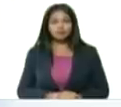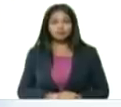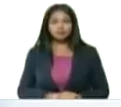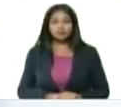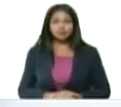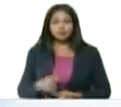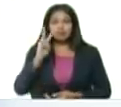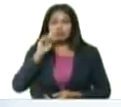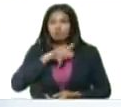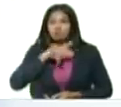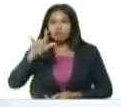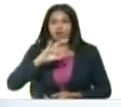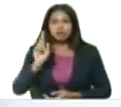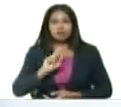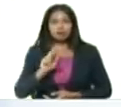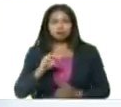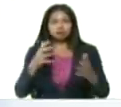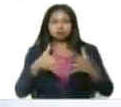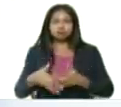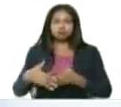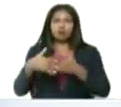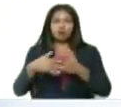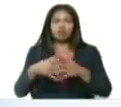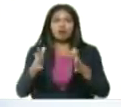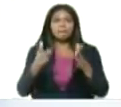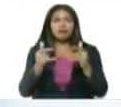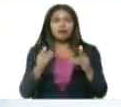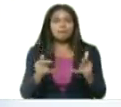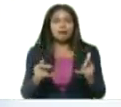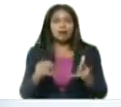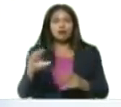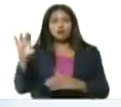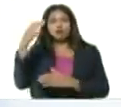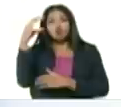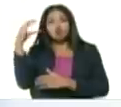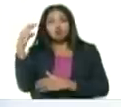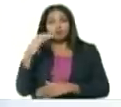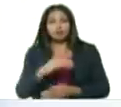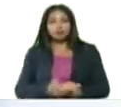Antecedente de viaje inmediato a Estados Unidos, Panamá y Colombia.